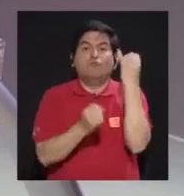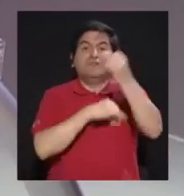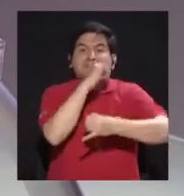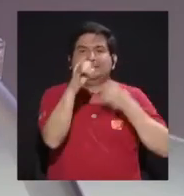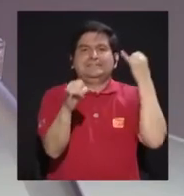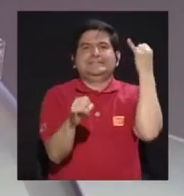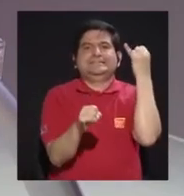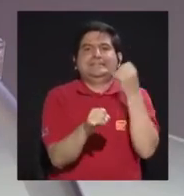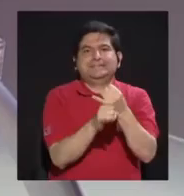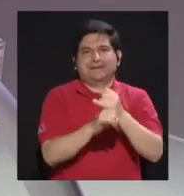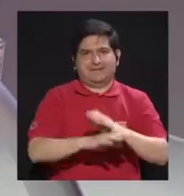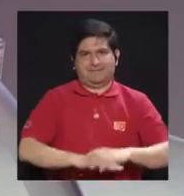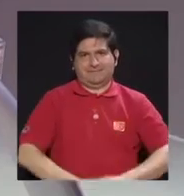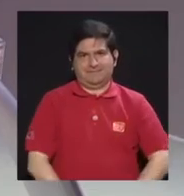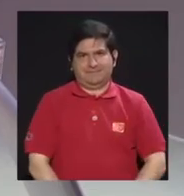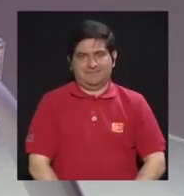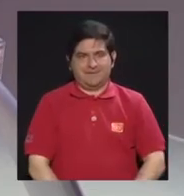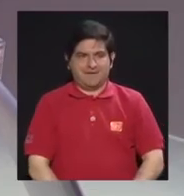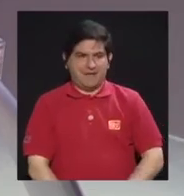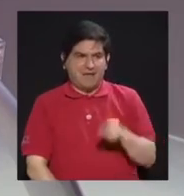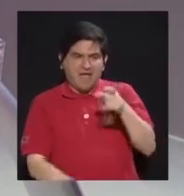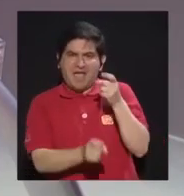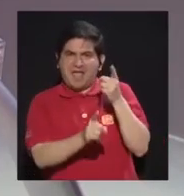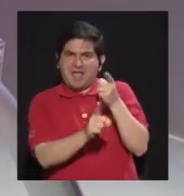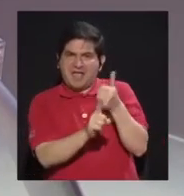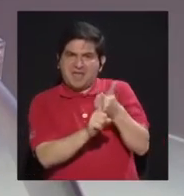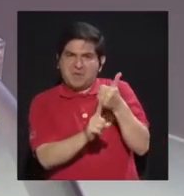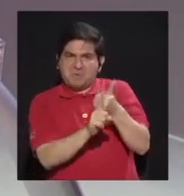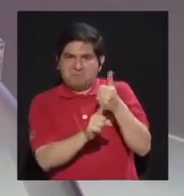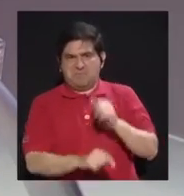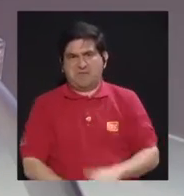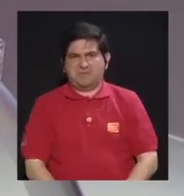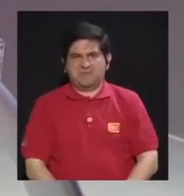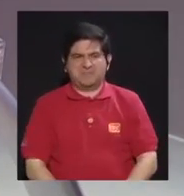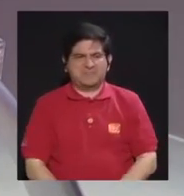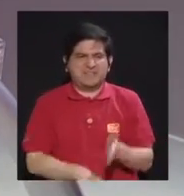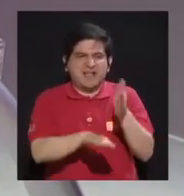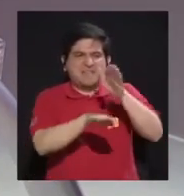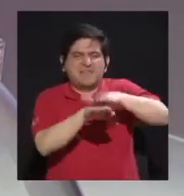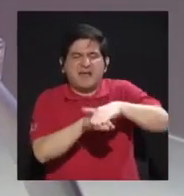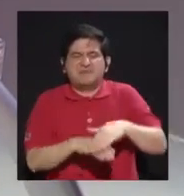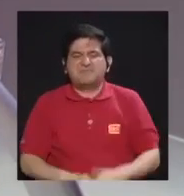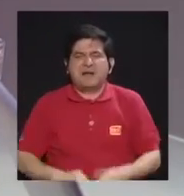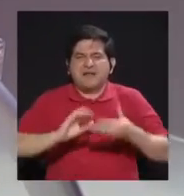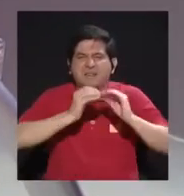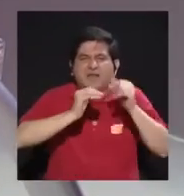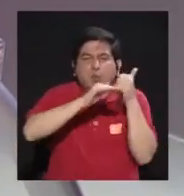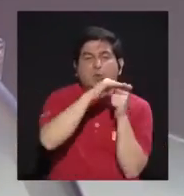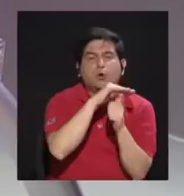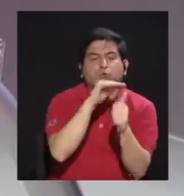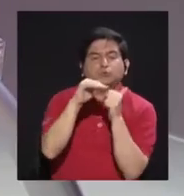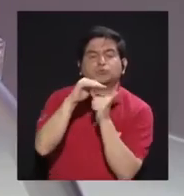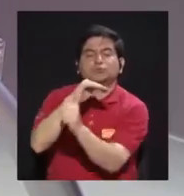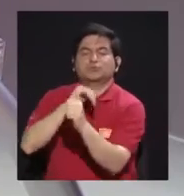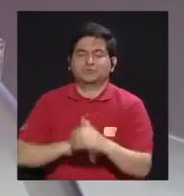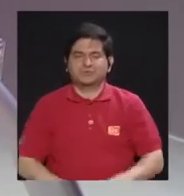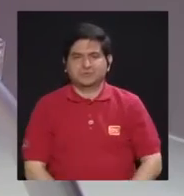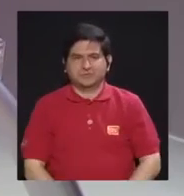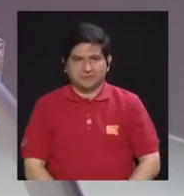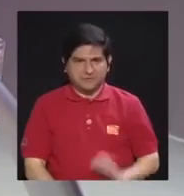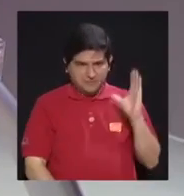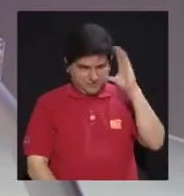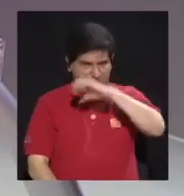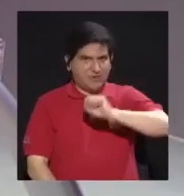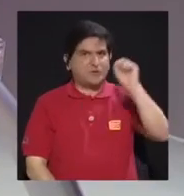internacionales han caído en algún momento en la trampa del maquillaje. Lo que es evidente es